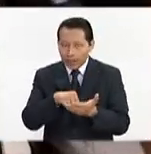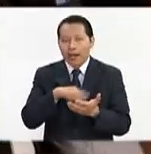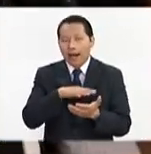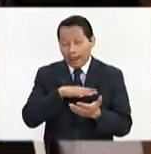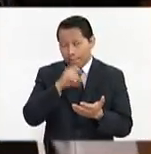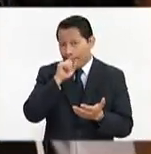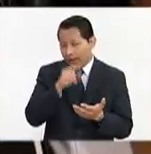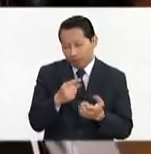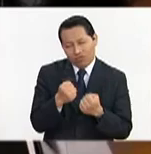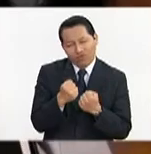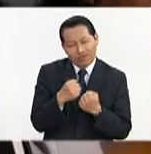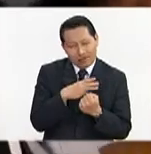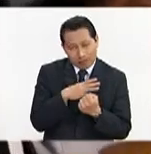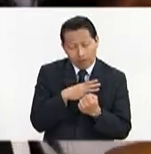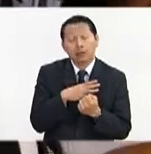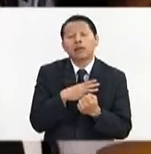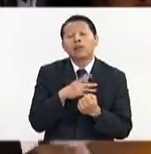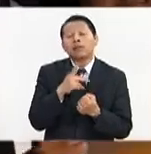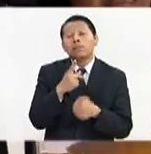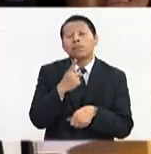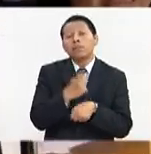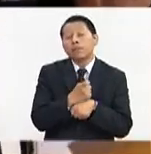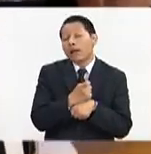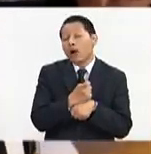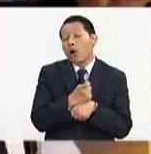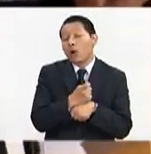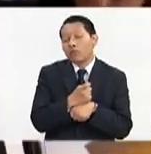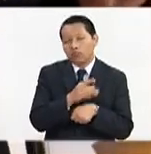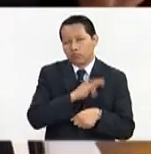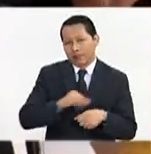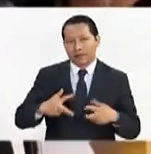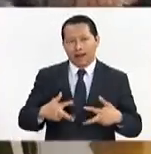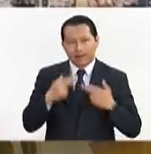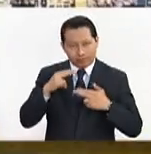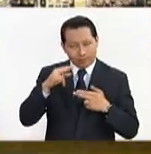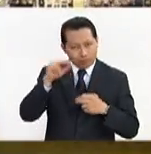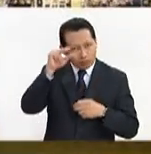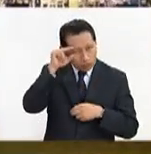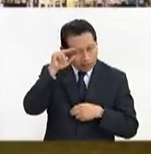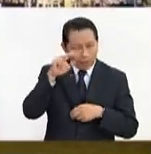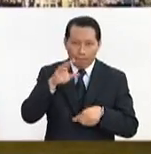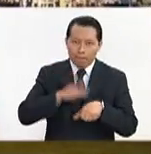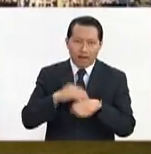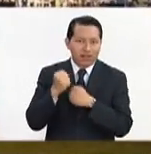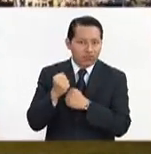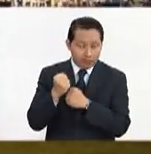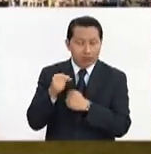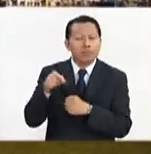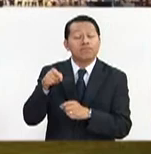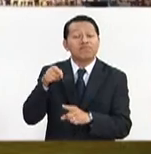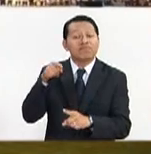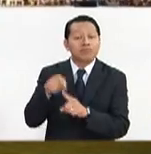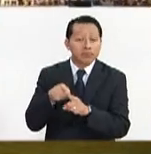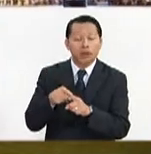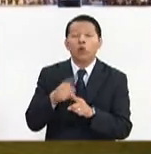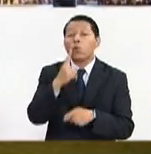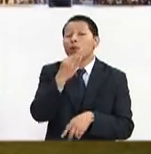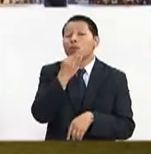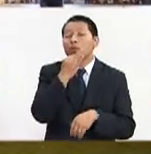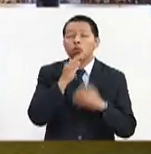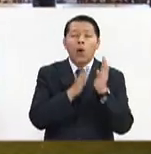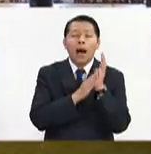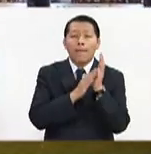mil habitantes. Es la primera causa de muerte por cáncer en las mujeres. En este evento se realizó un minuto de aplausos en